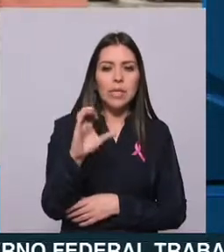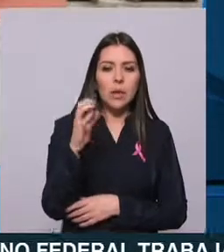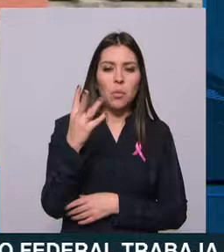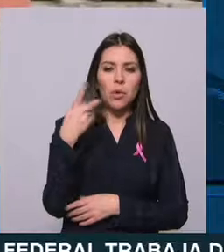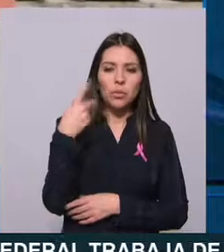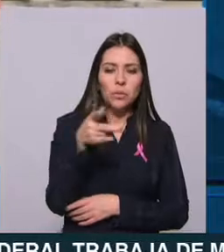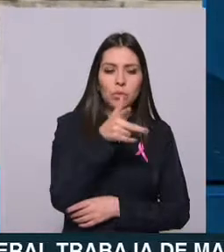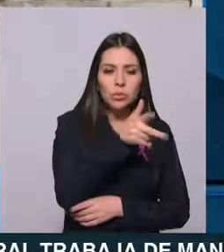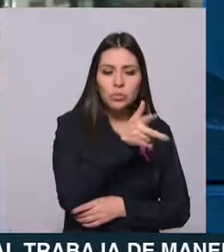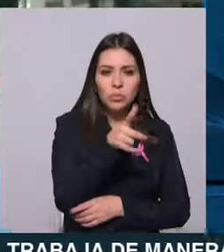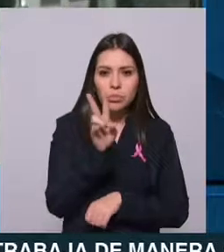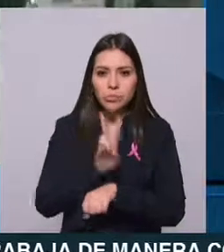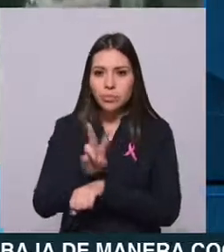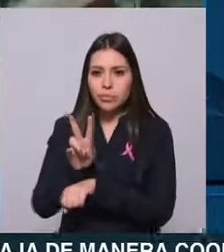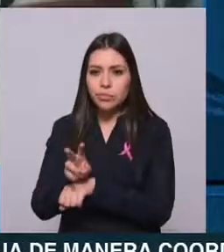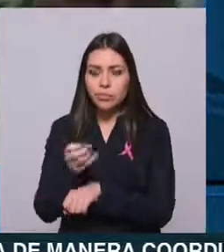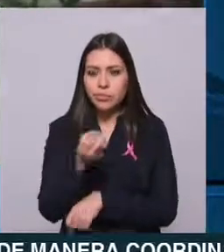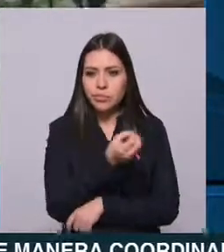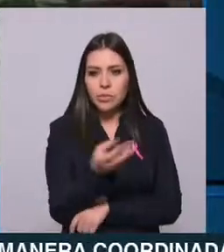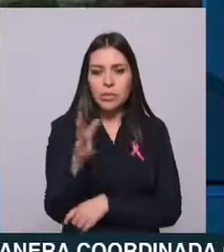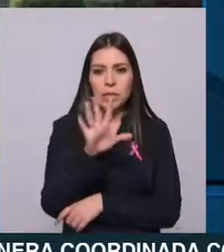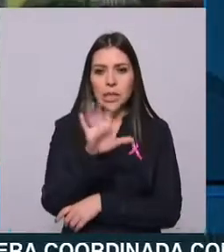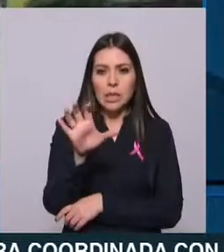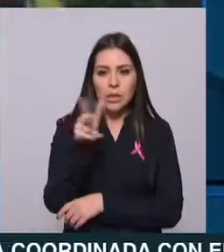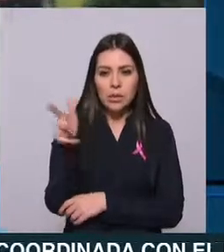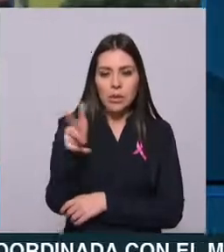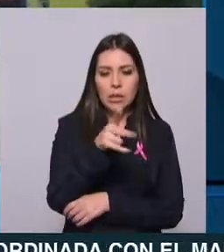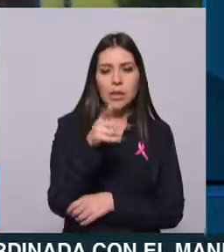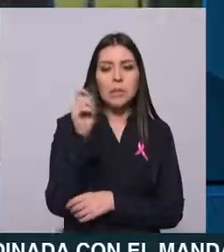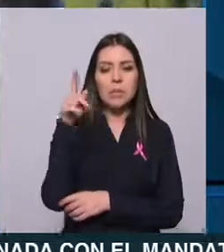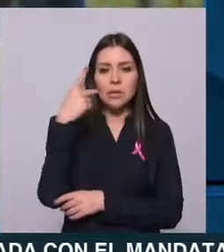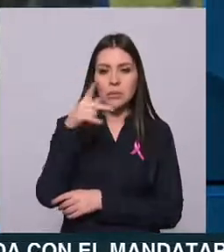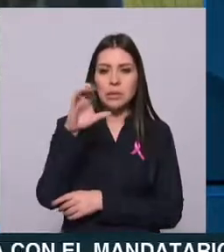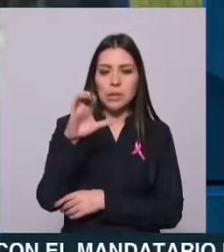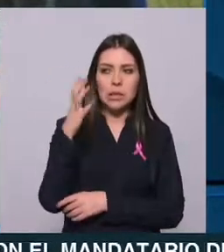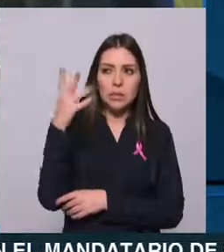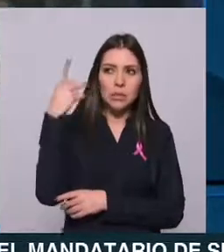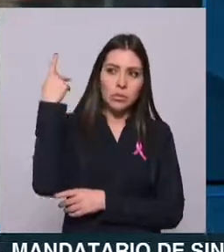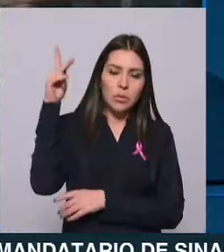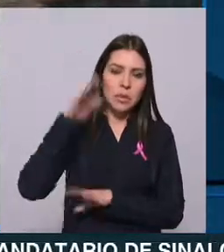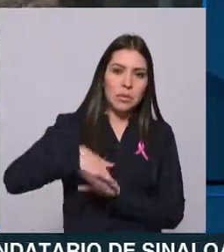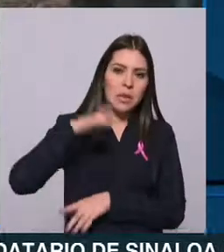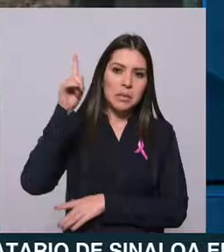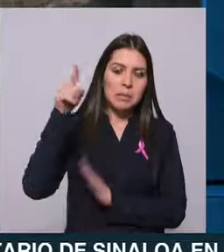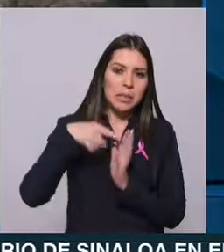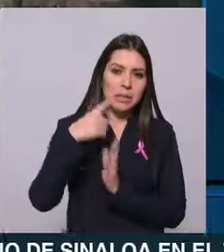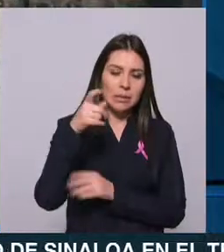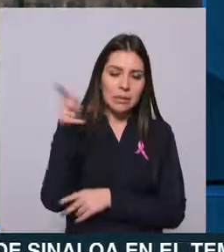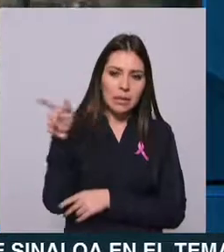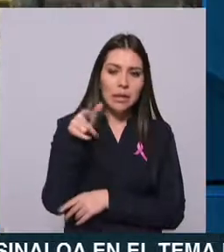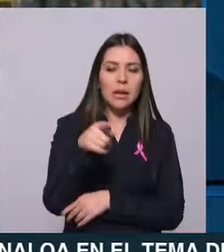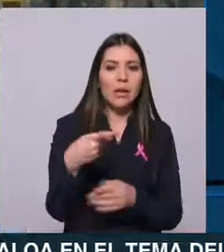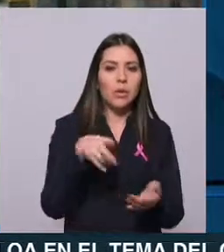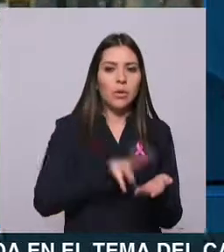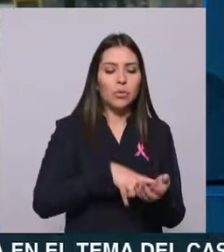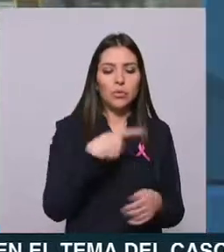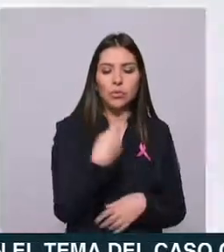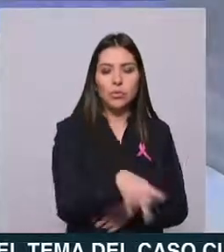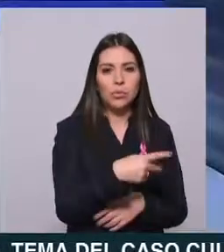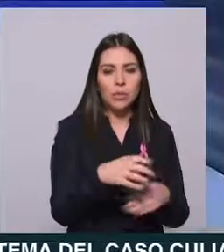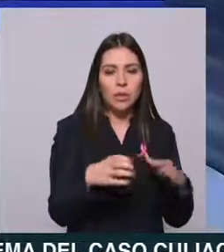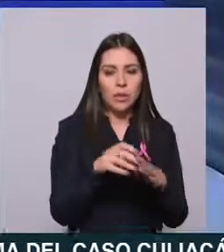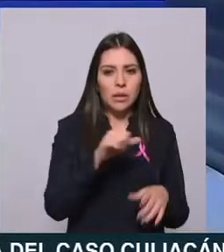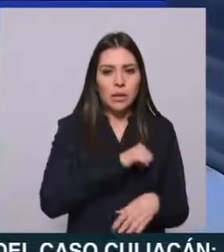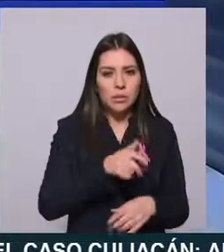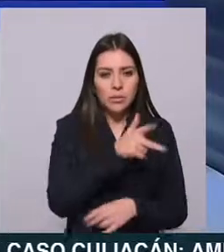cámaras, independientemente del C5 que trae más de 1,100 cámaras, y además con esta coordinación